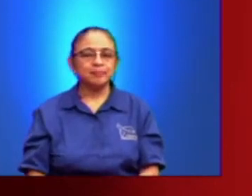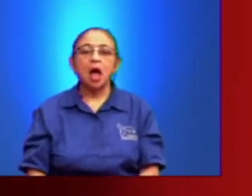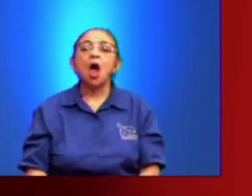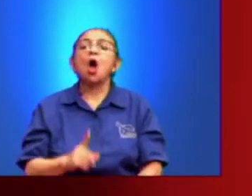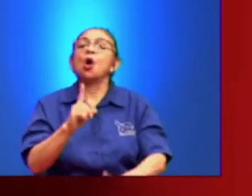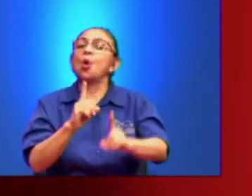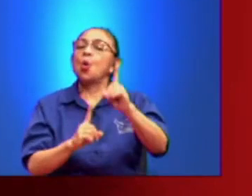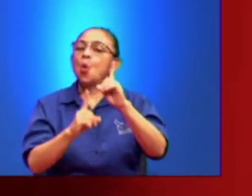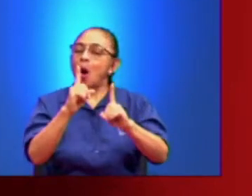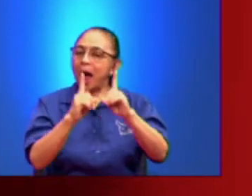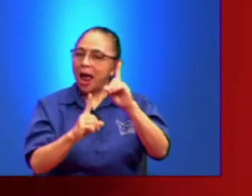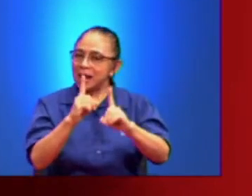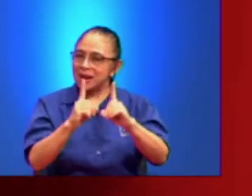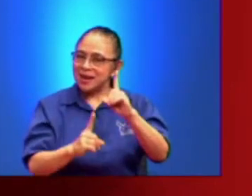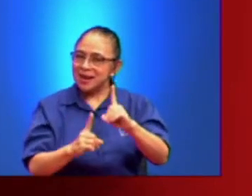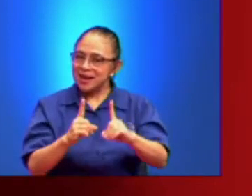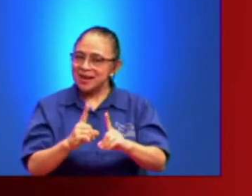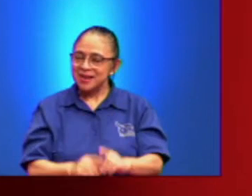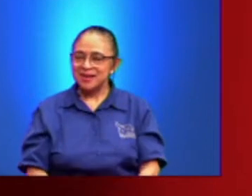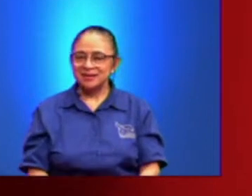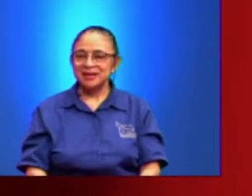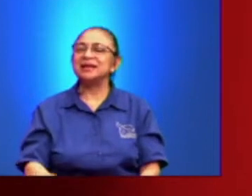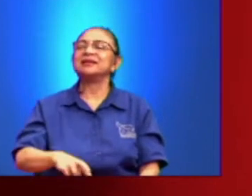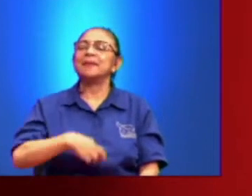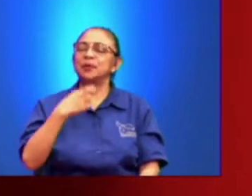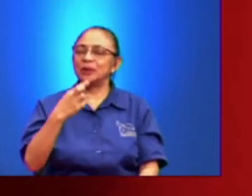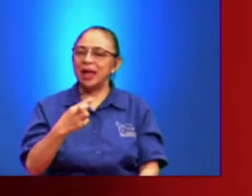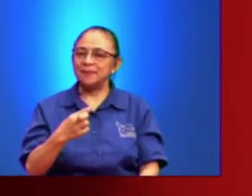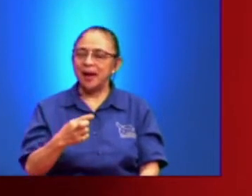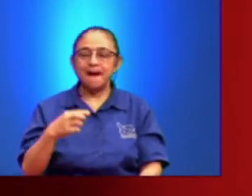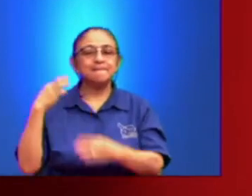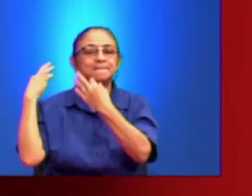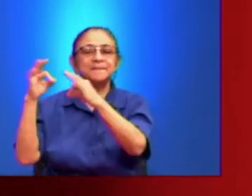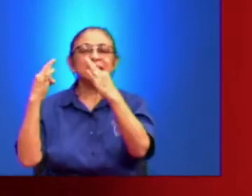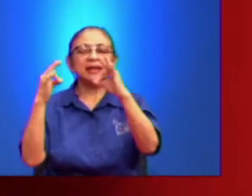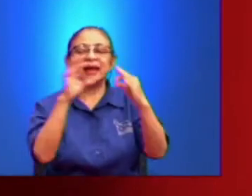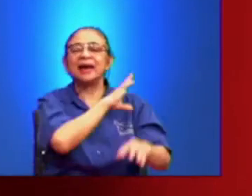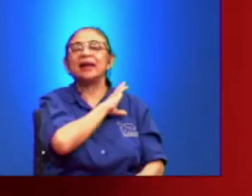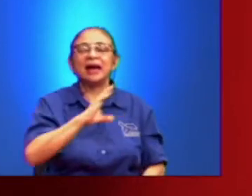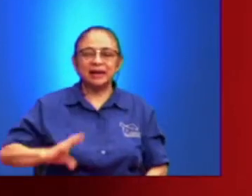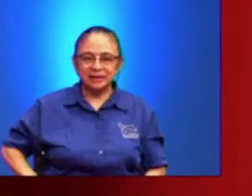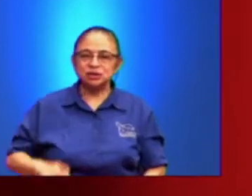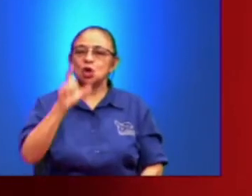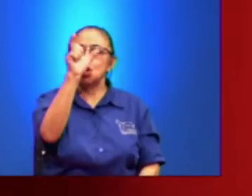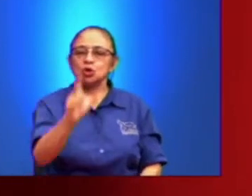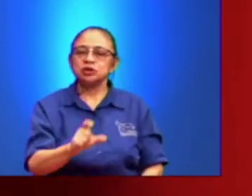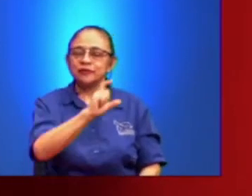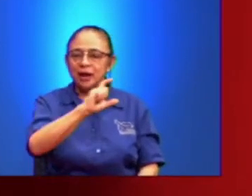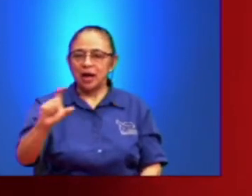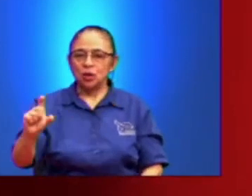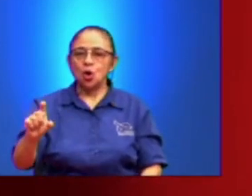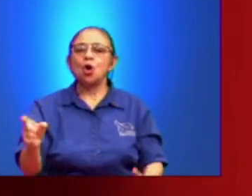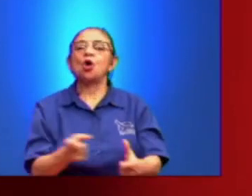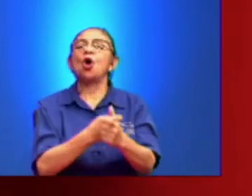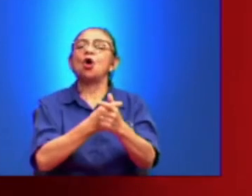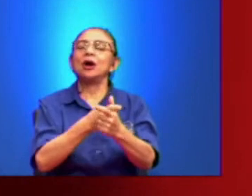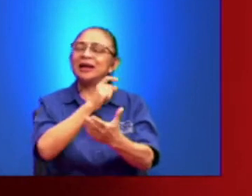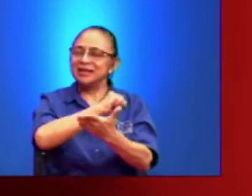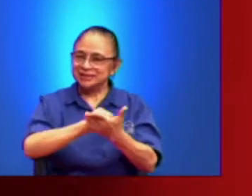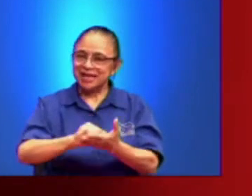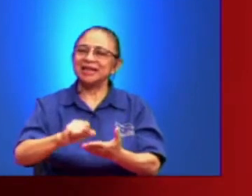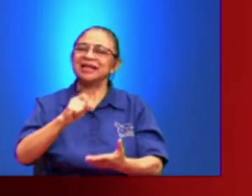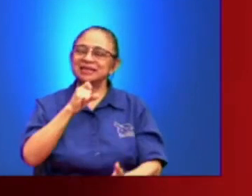iglesia predicar a cristo crucificado como lo vamos a hacer en la santa cena 1ª corintios 11 26